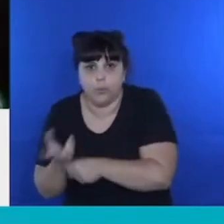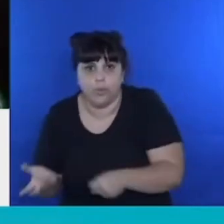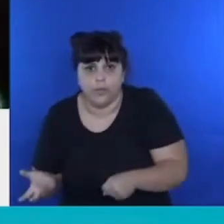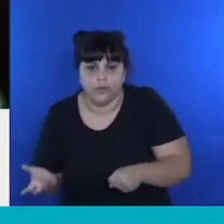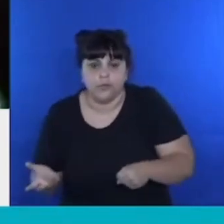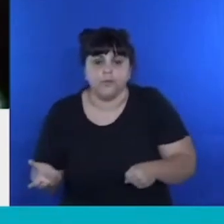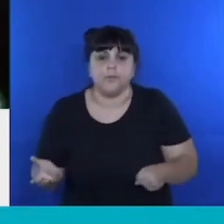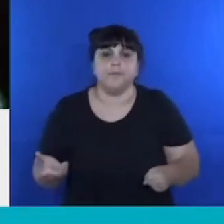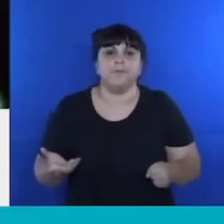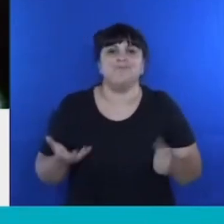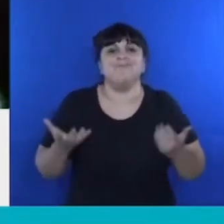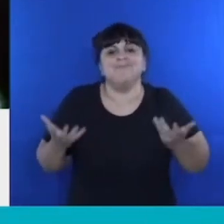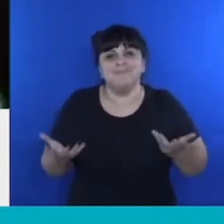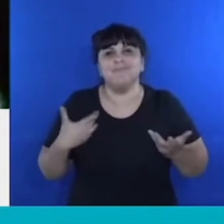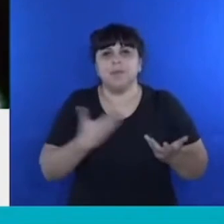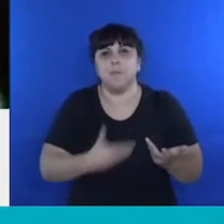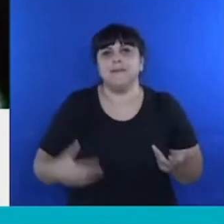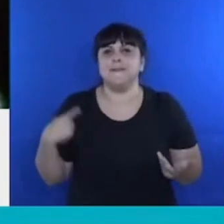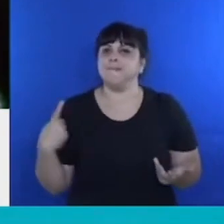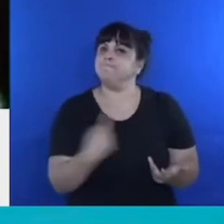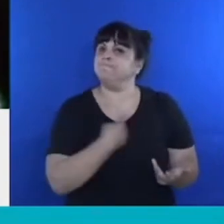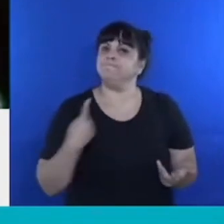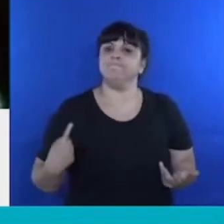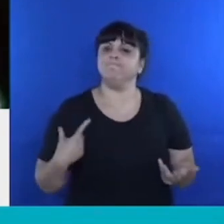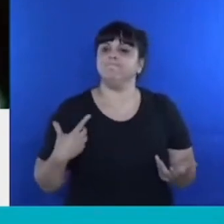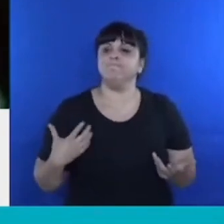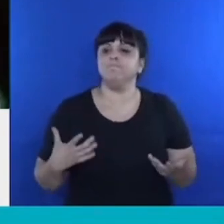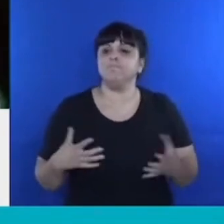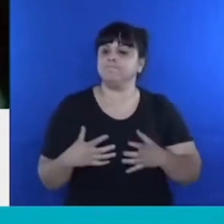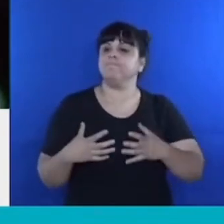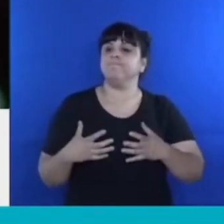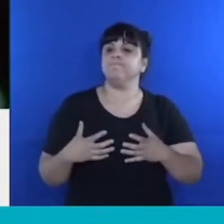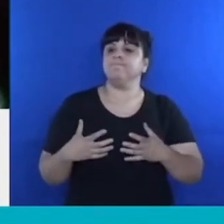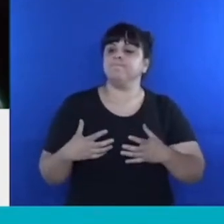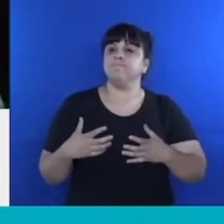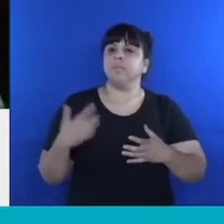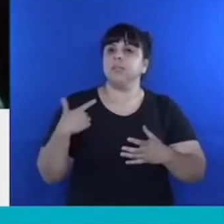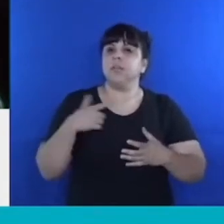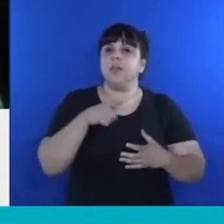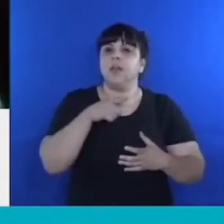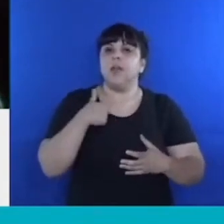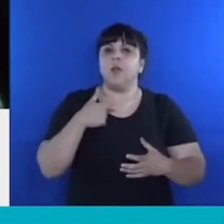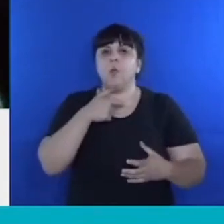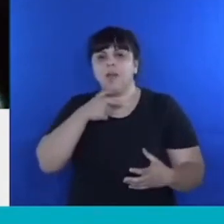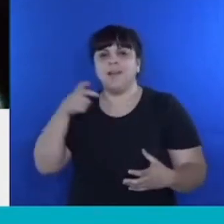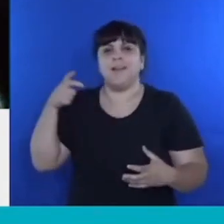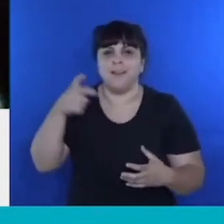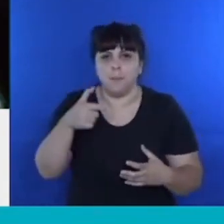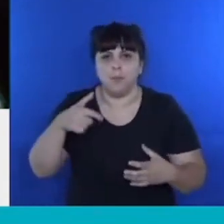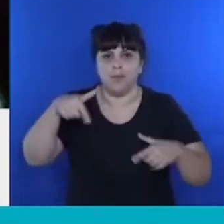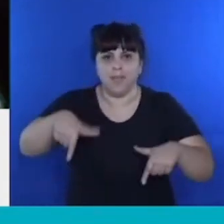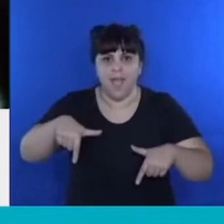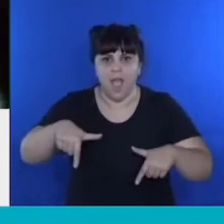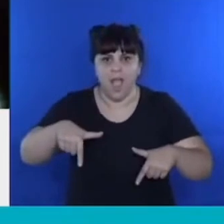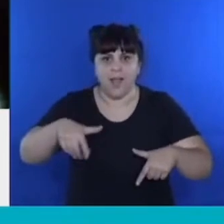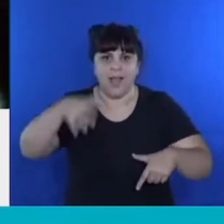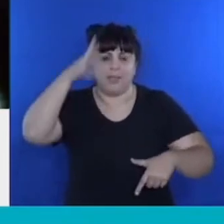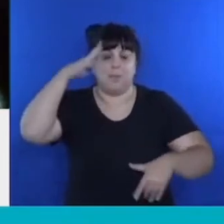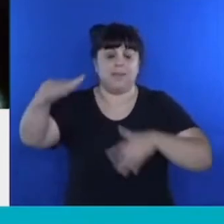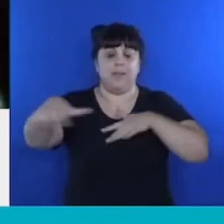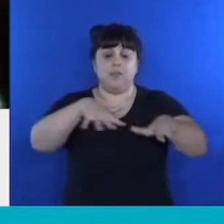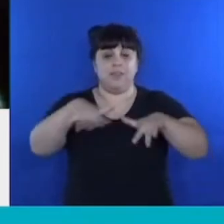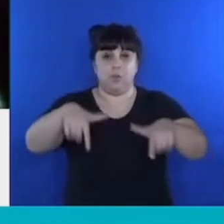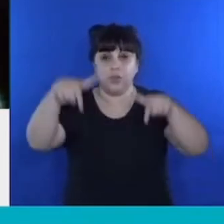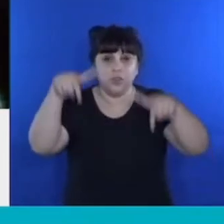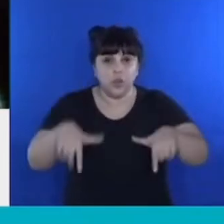Entonces, señor presidente, nos parece que la respuesta frente a esta acuciante situación que